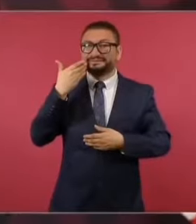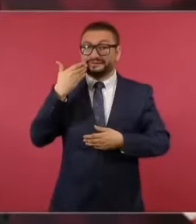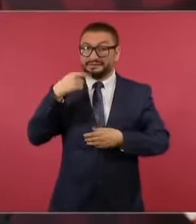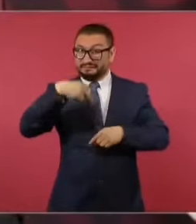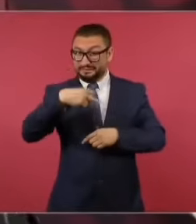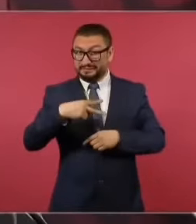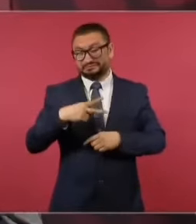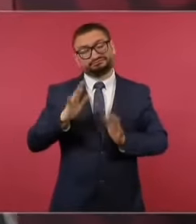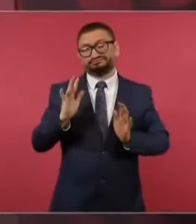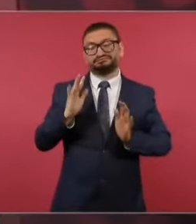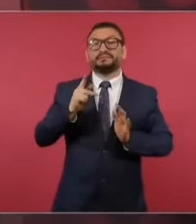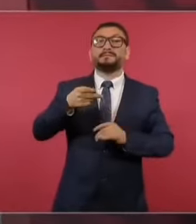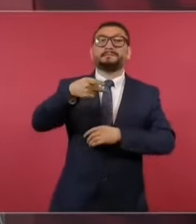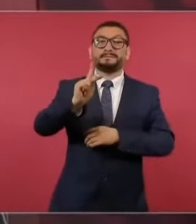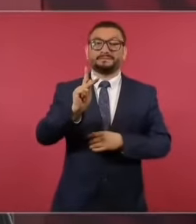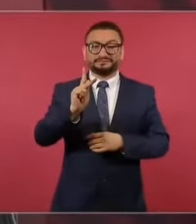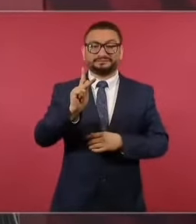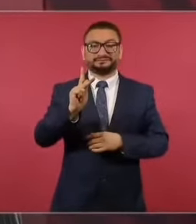pero